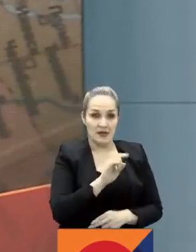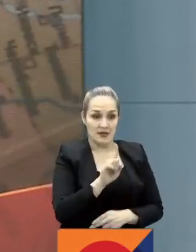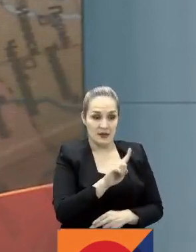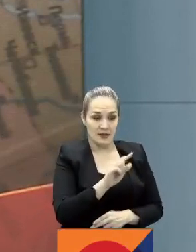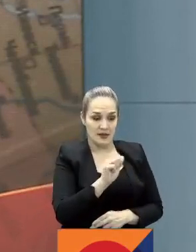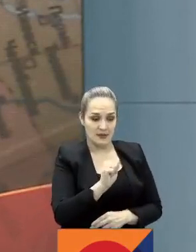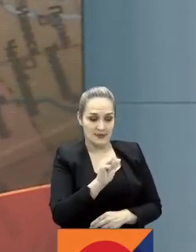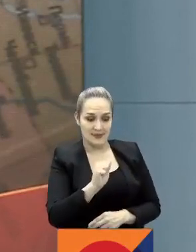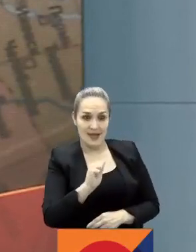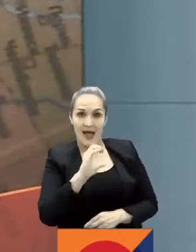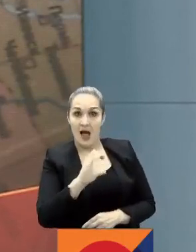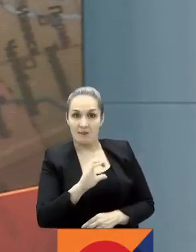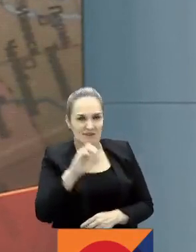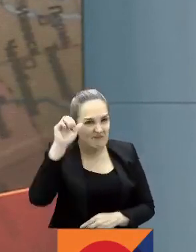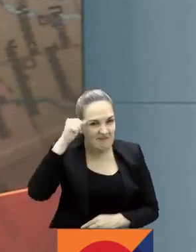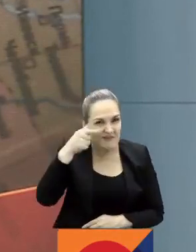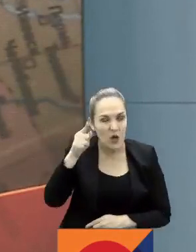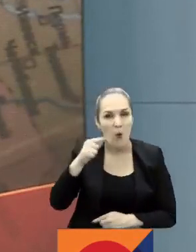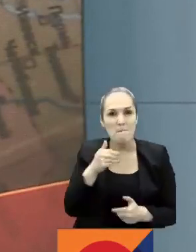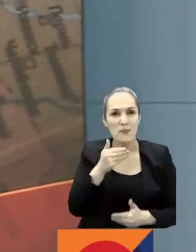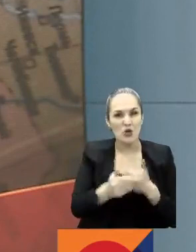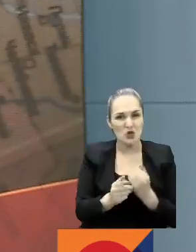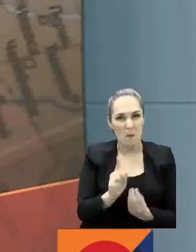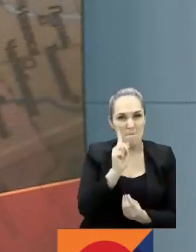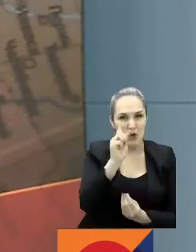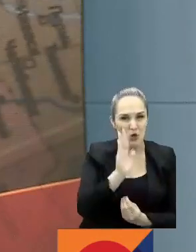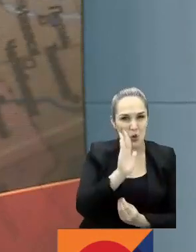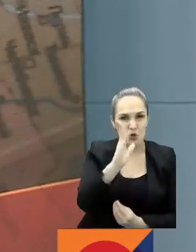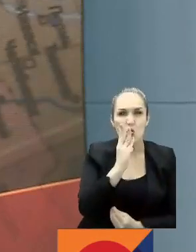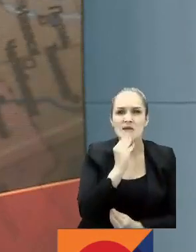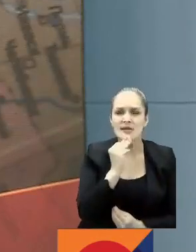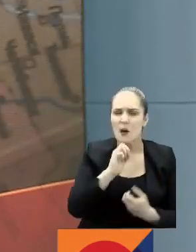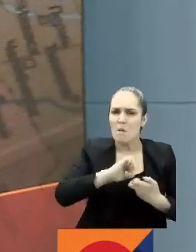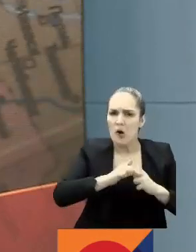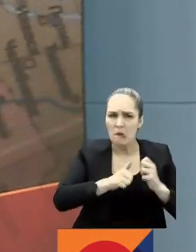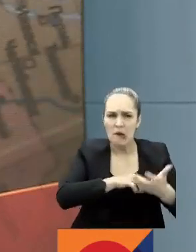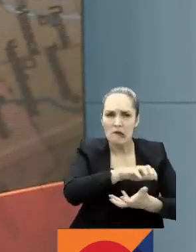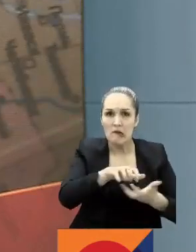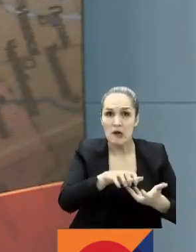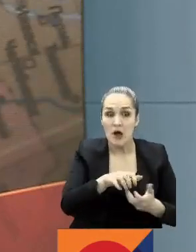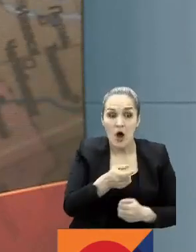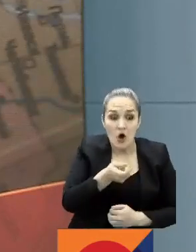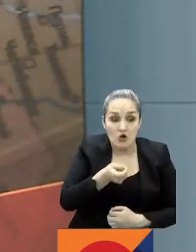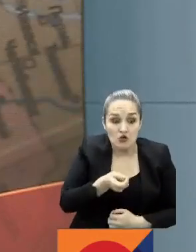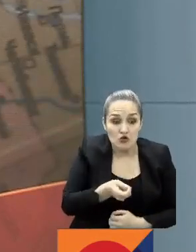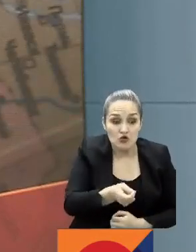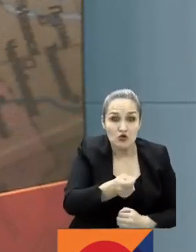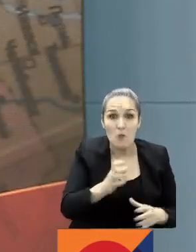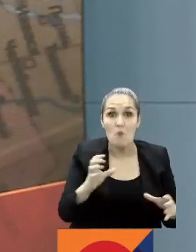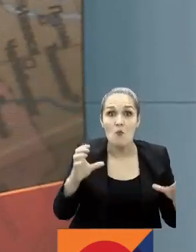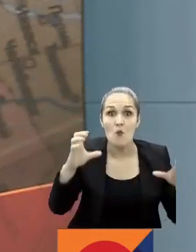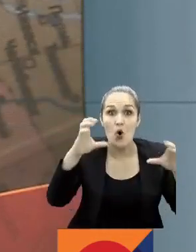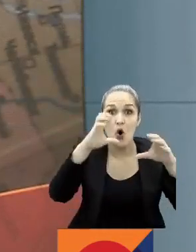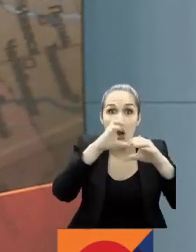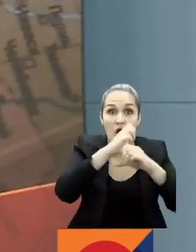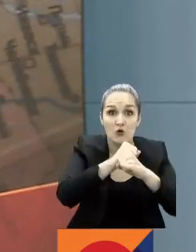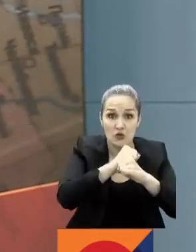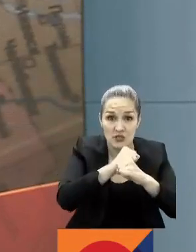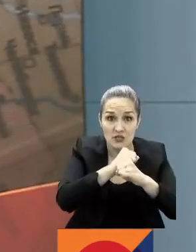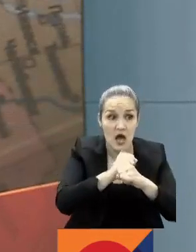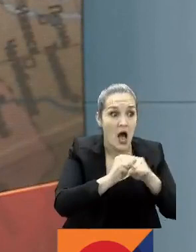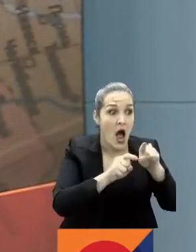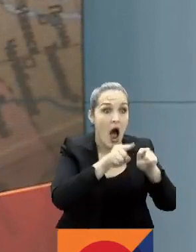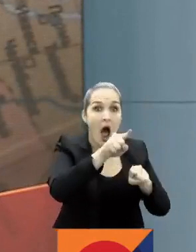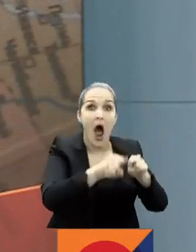este país atraviesa un proceso político coyuntural porque hasta hoy, a la medianoche, los políticos que quieren la salida de Benjamin Netanyahu